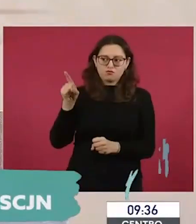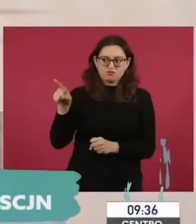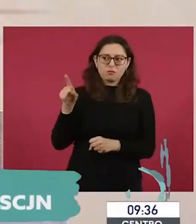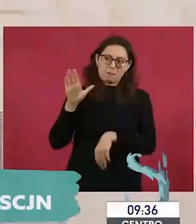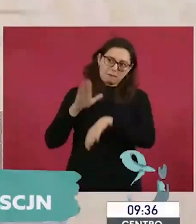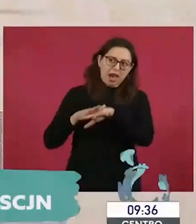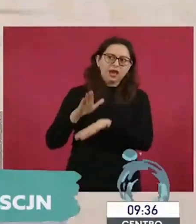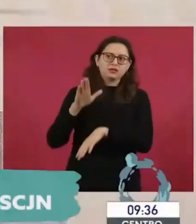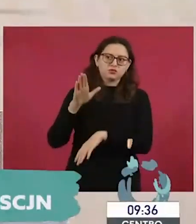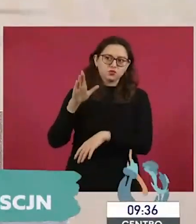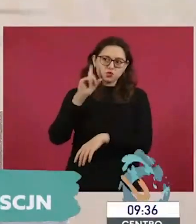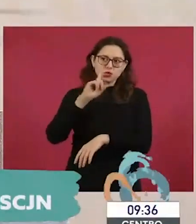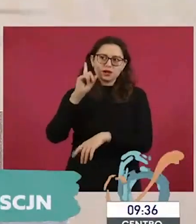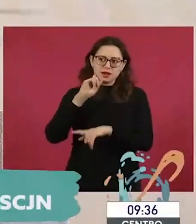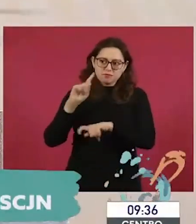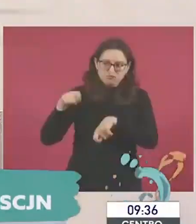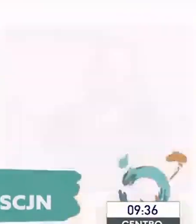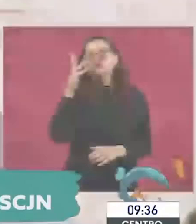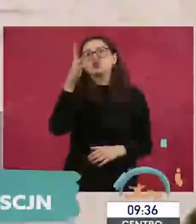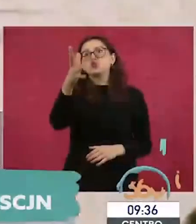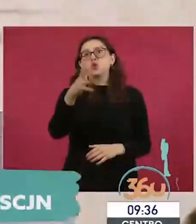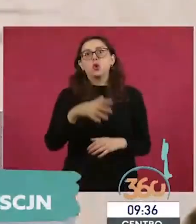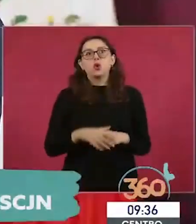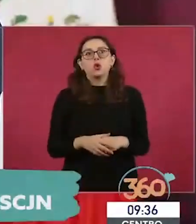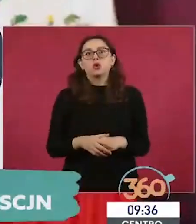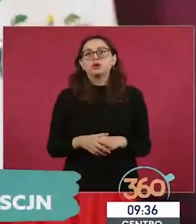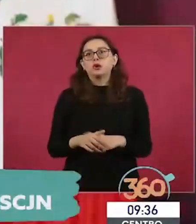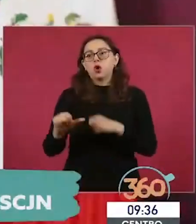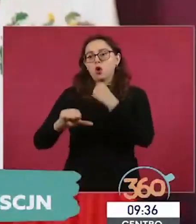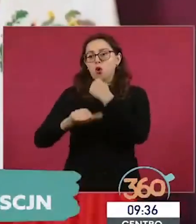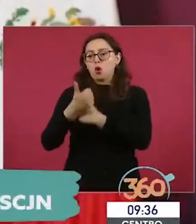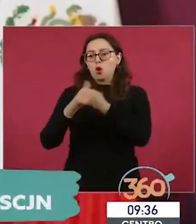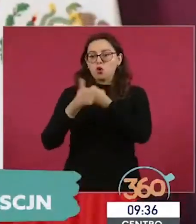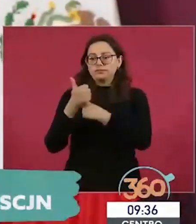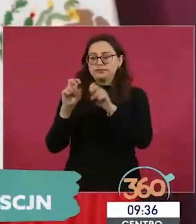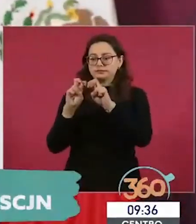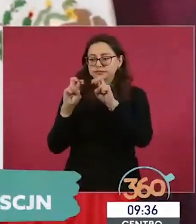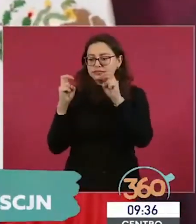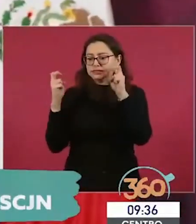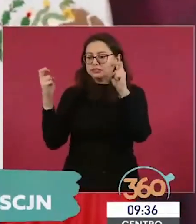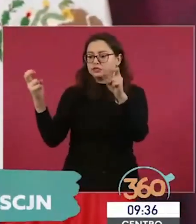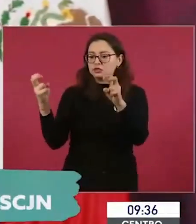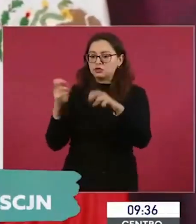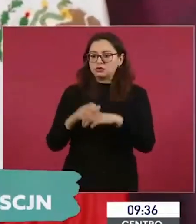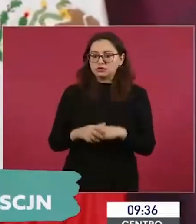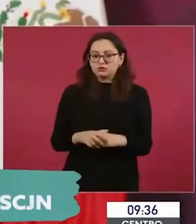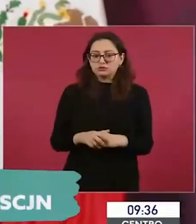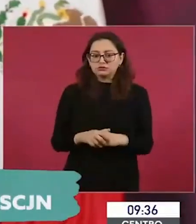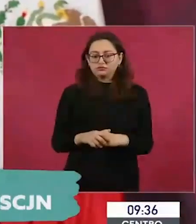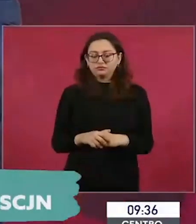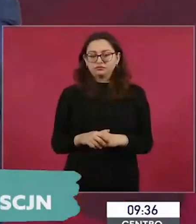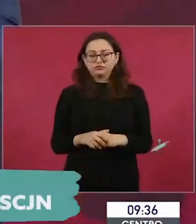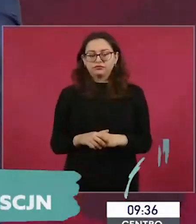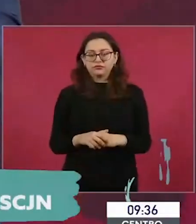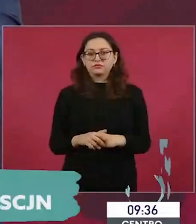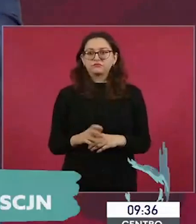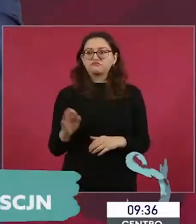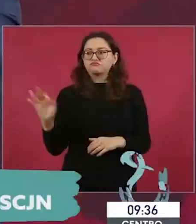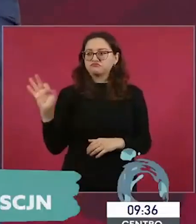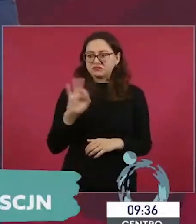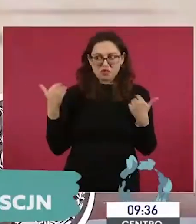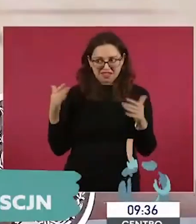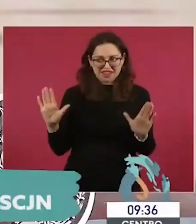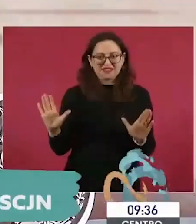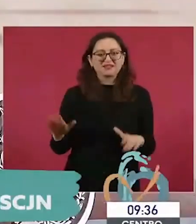a ser mayoría hasta este mismo año ya pueden ser